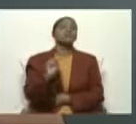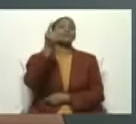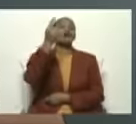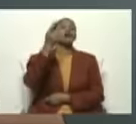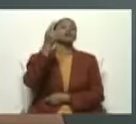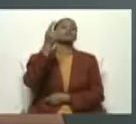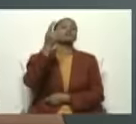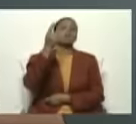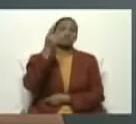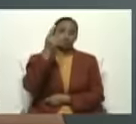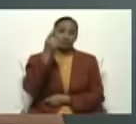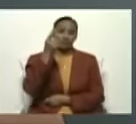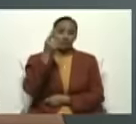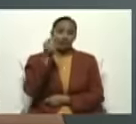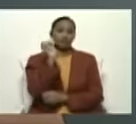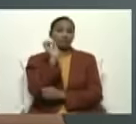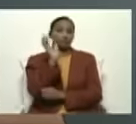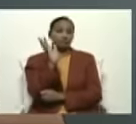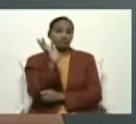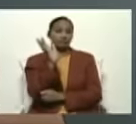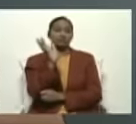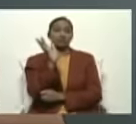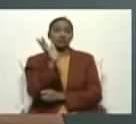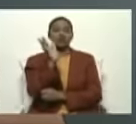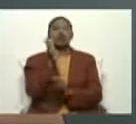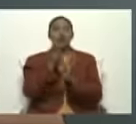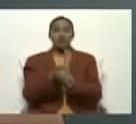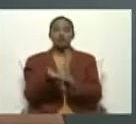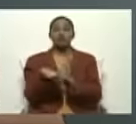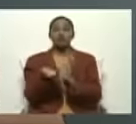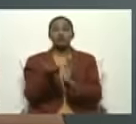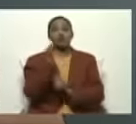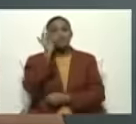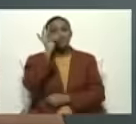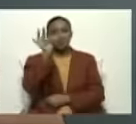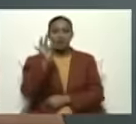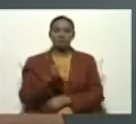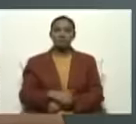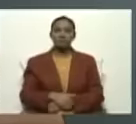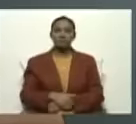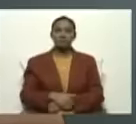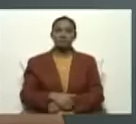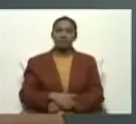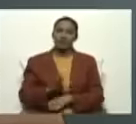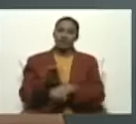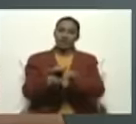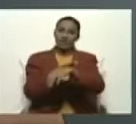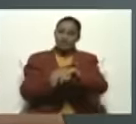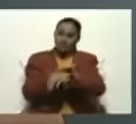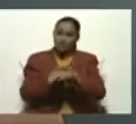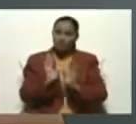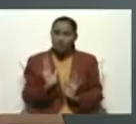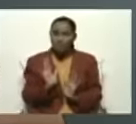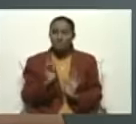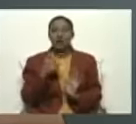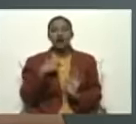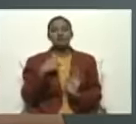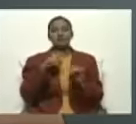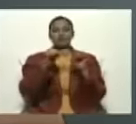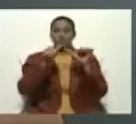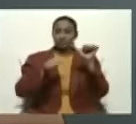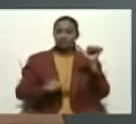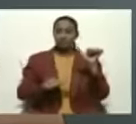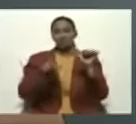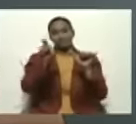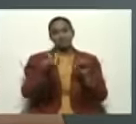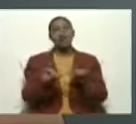en nuestro país y bueno, la conducción la tiene la Fiscalía. Nuestro defensor del pueblo, y me disculpa si lo llamo nuestro defensor